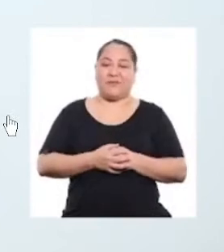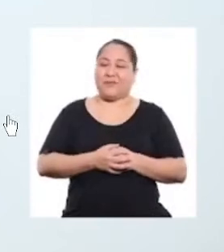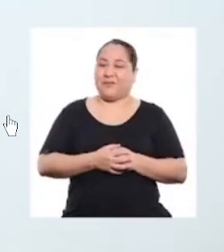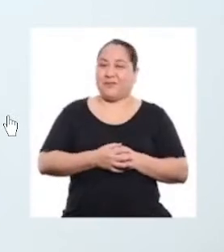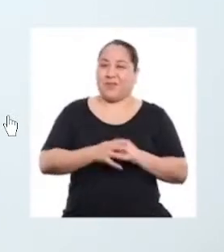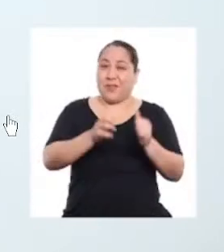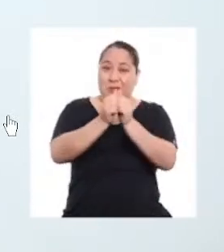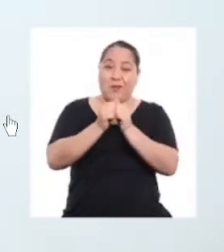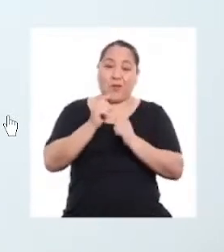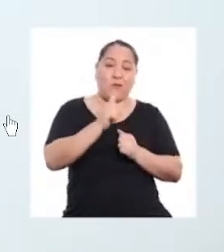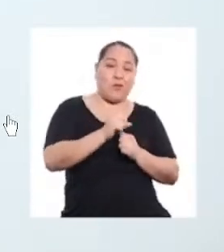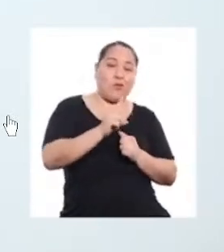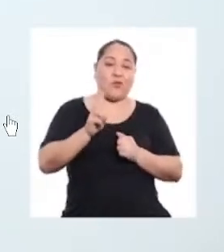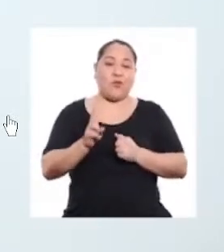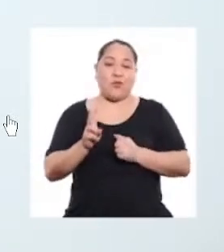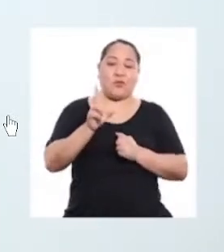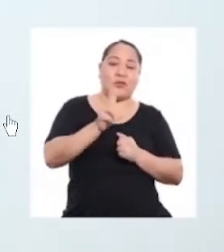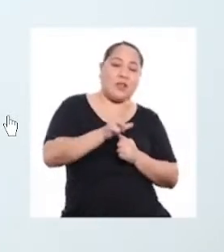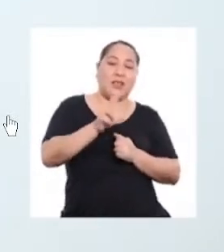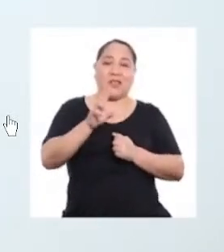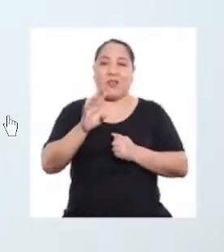1, 2, 3, 4. Juntos.